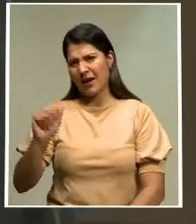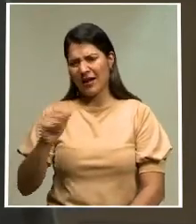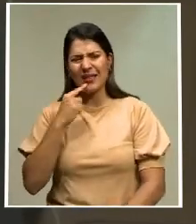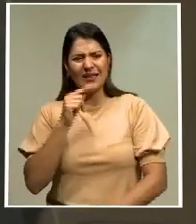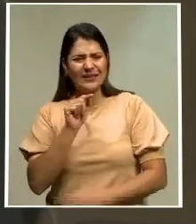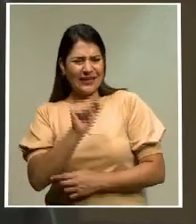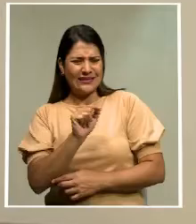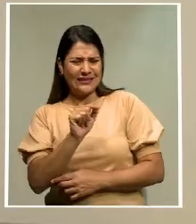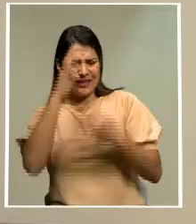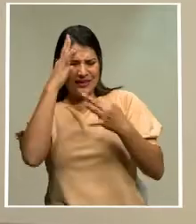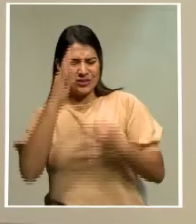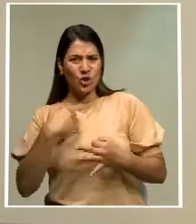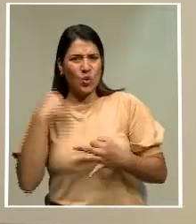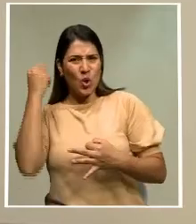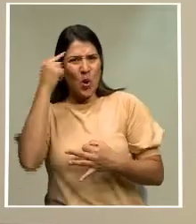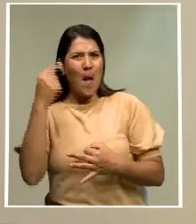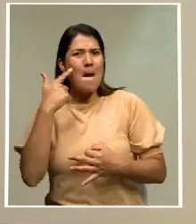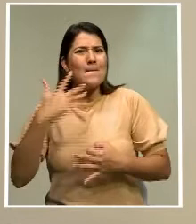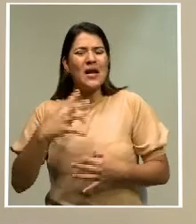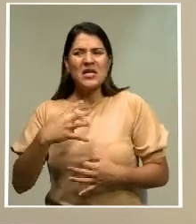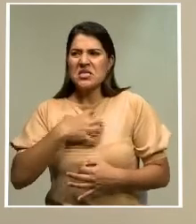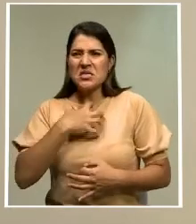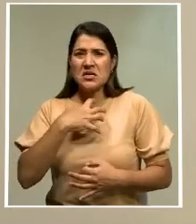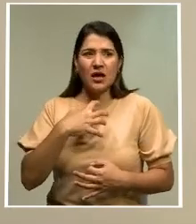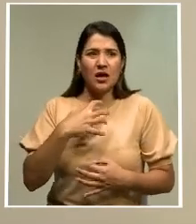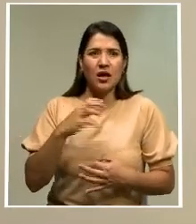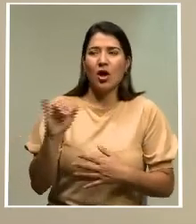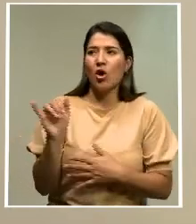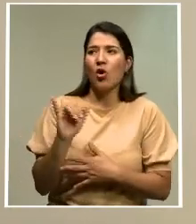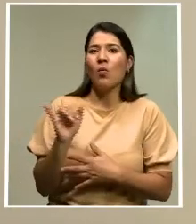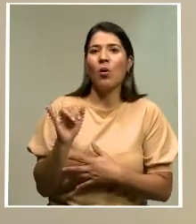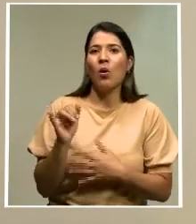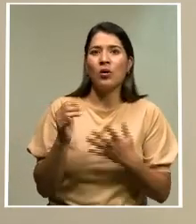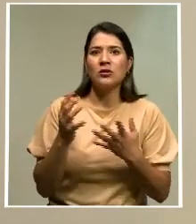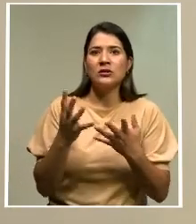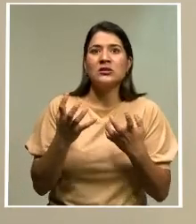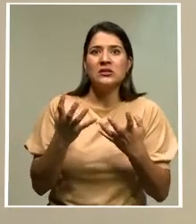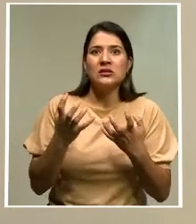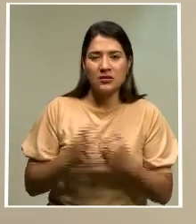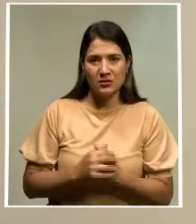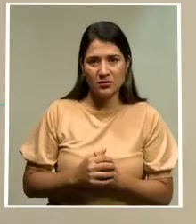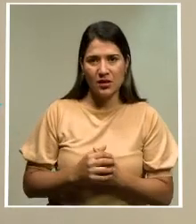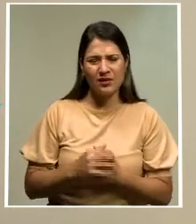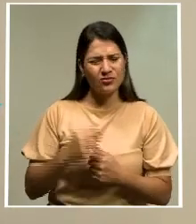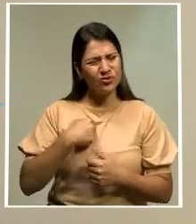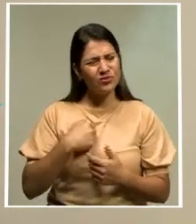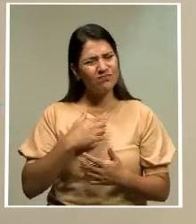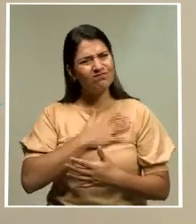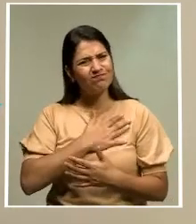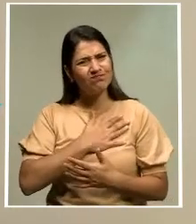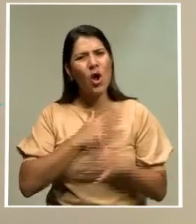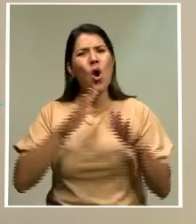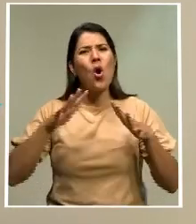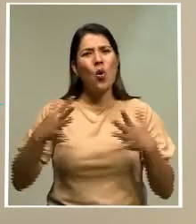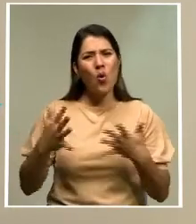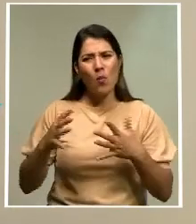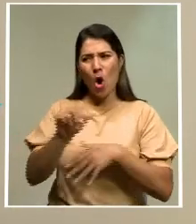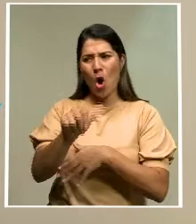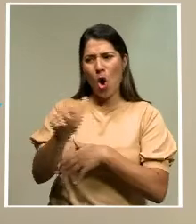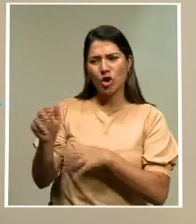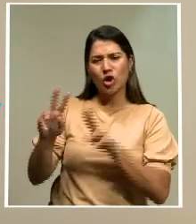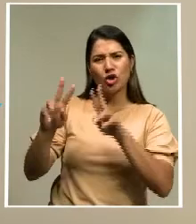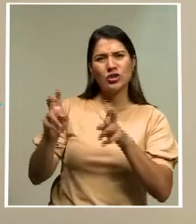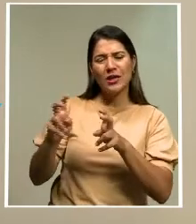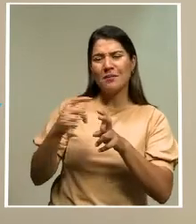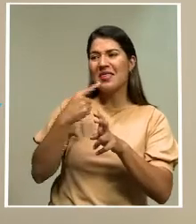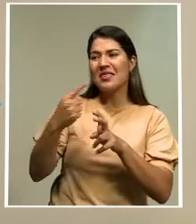decisión. Yo lamento el berrinche del gobierno en desconvocar toda la agenda después de haber construido un acuerdo para